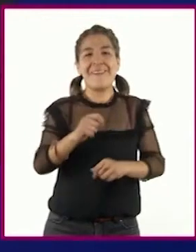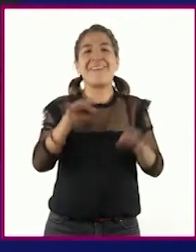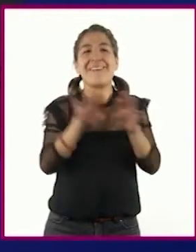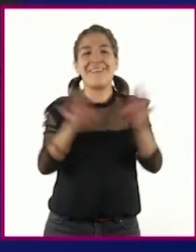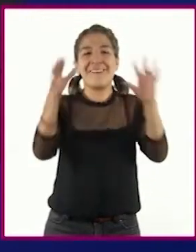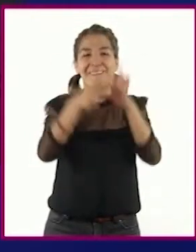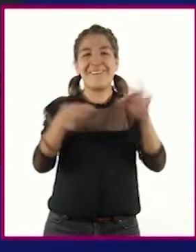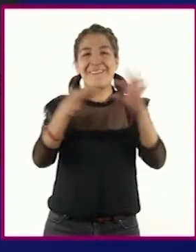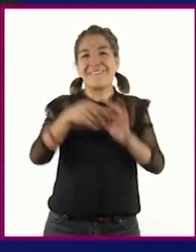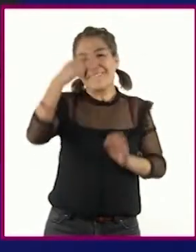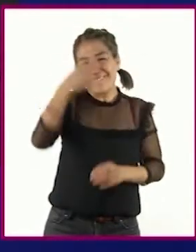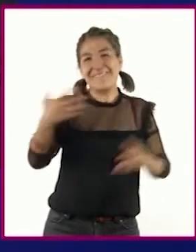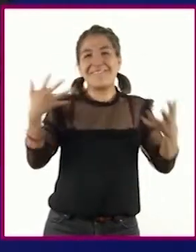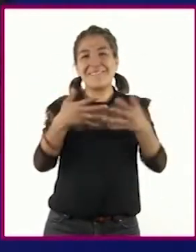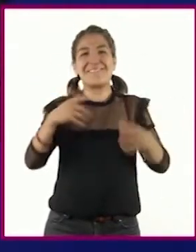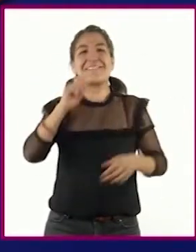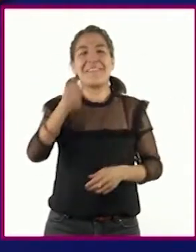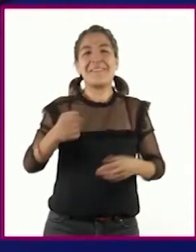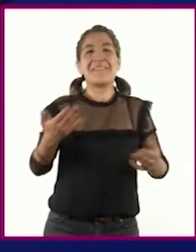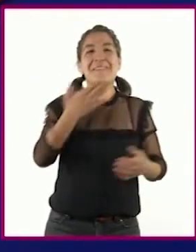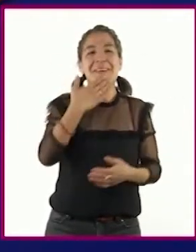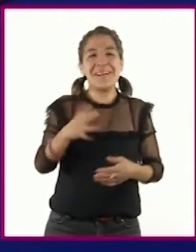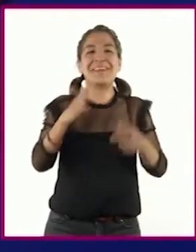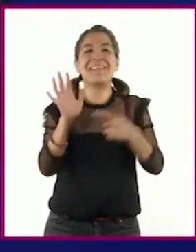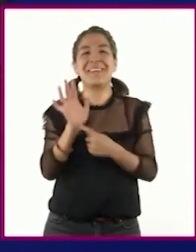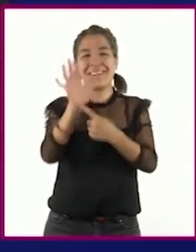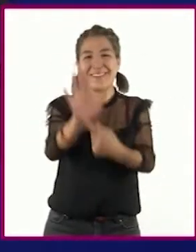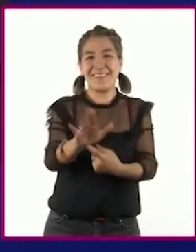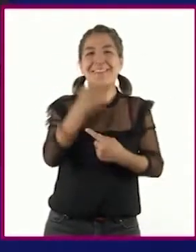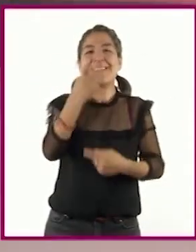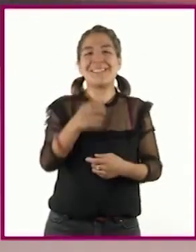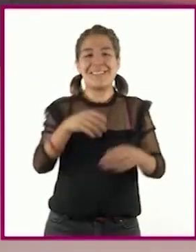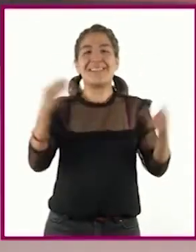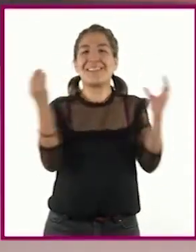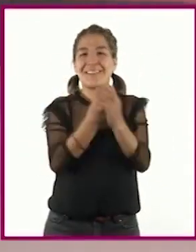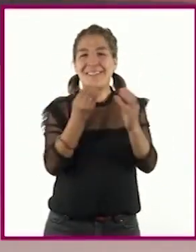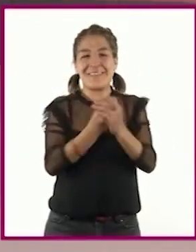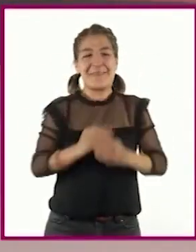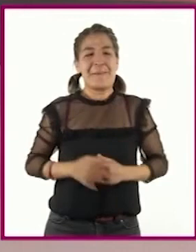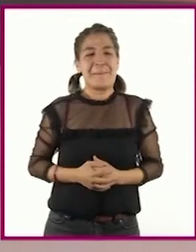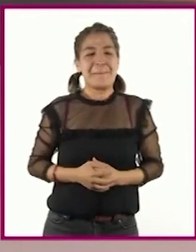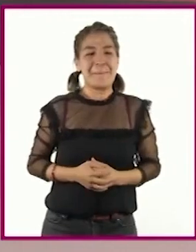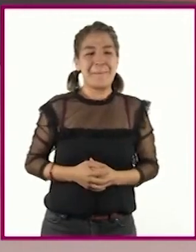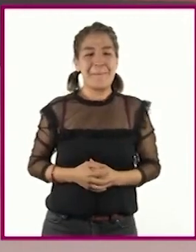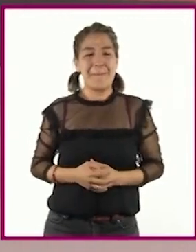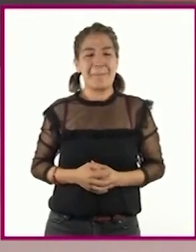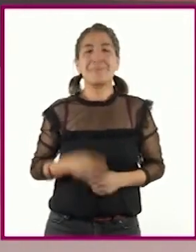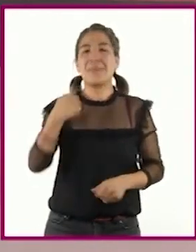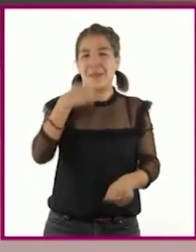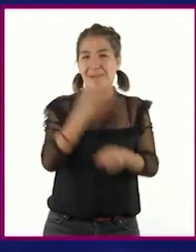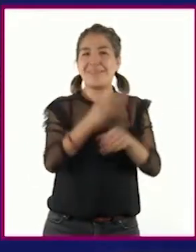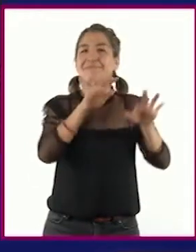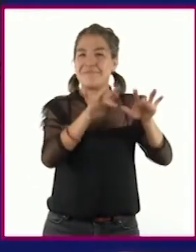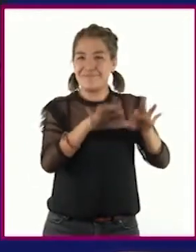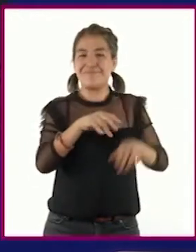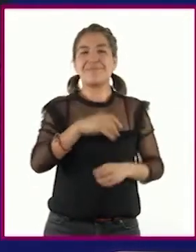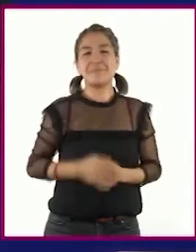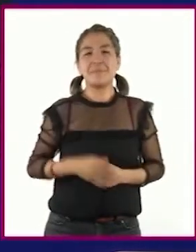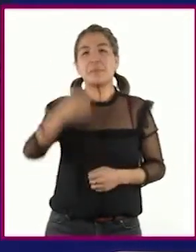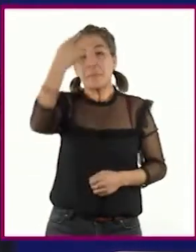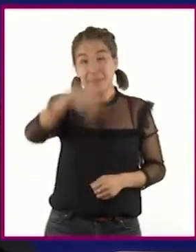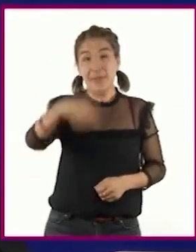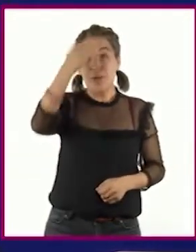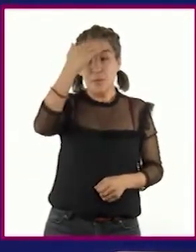que tomar para realizar una buena presentación en clase. Tomaré nota. Sí. Para conocerlos,